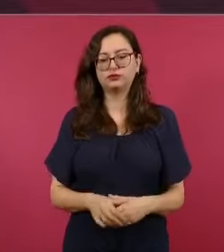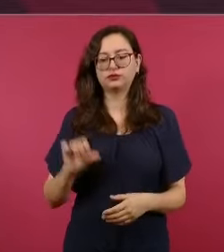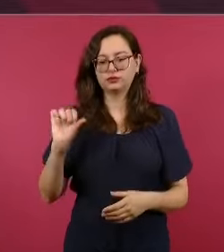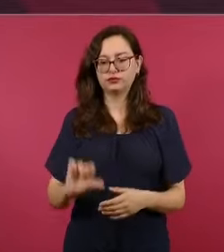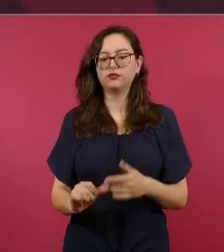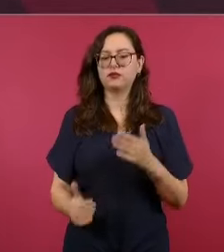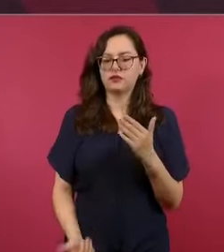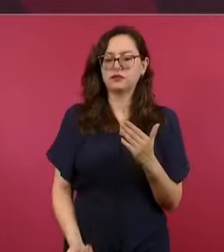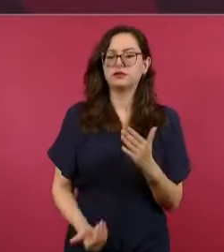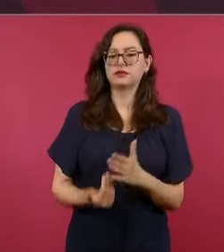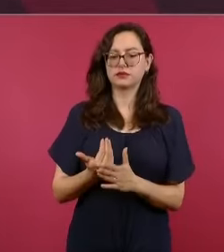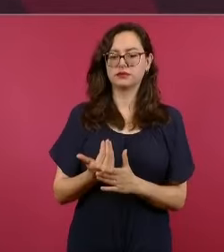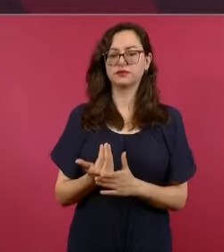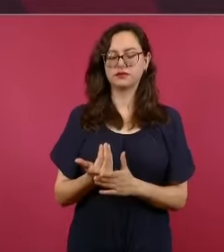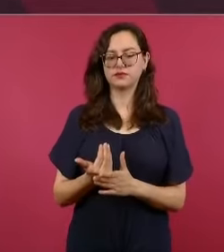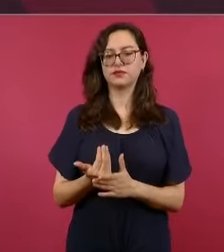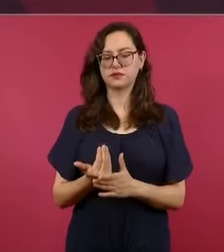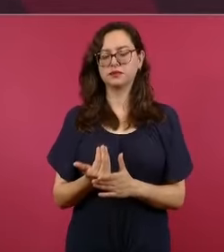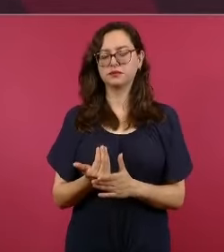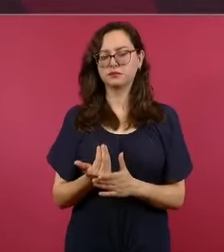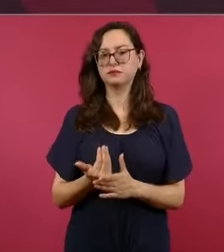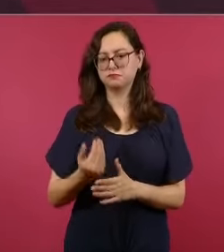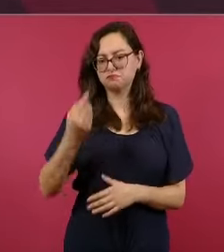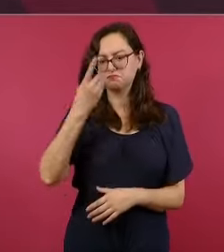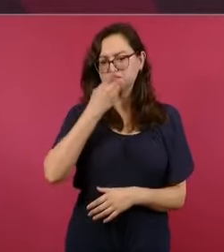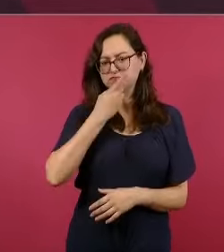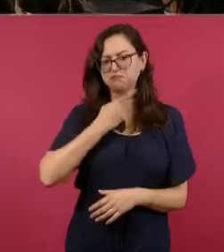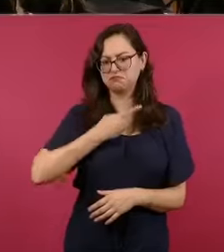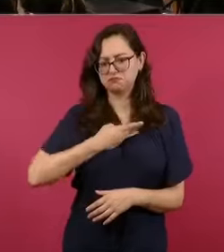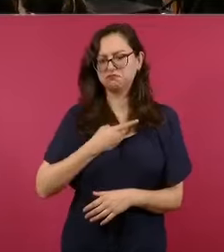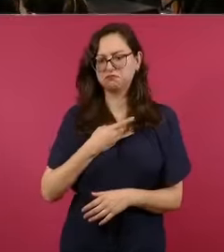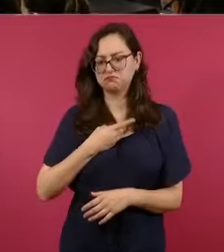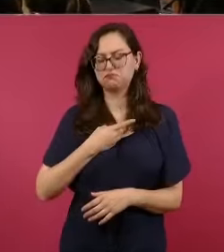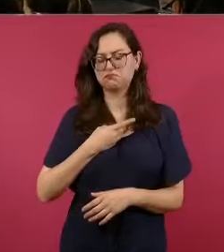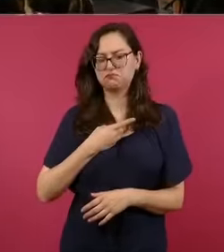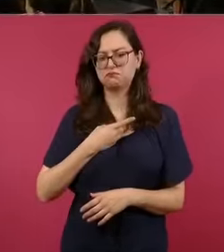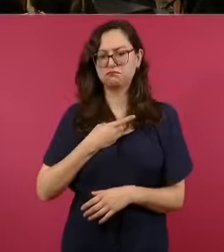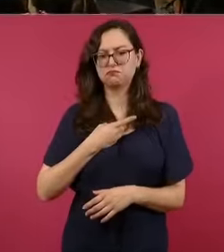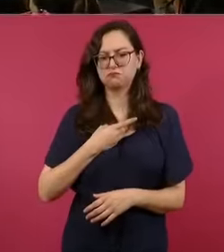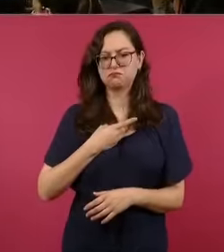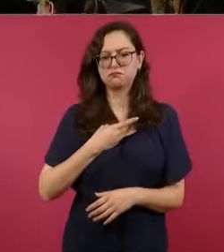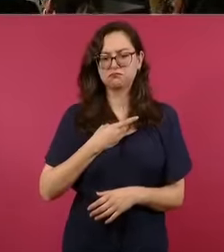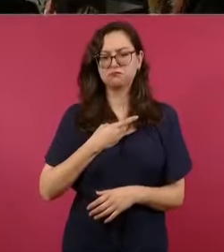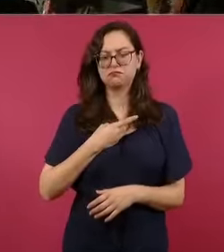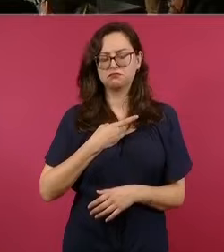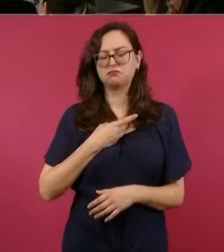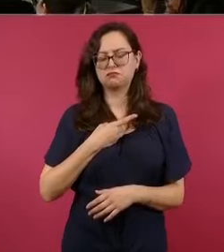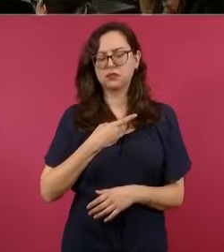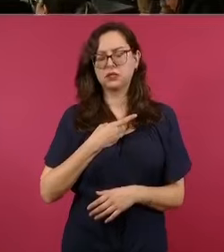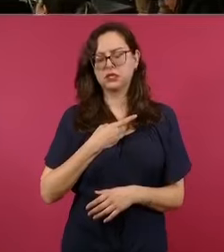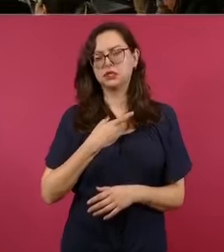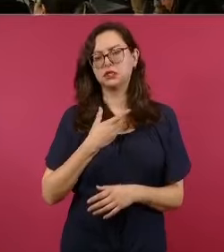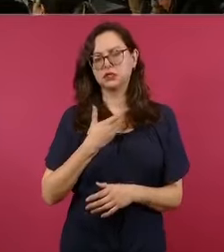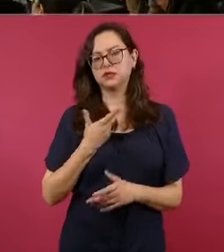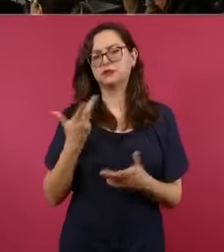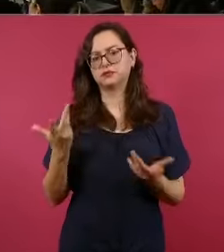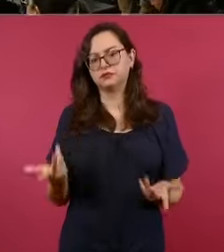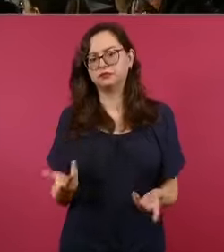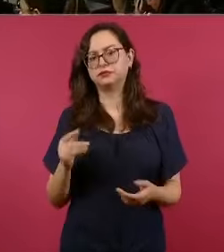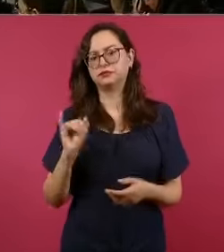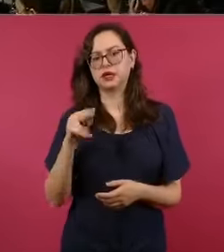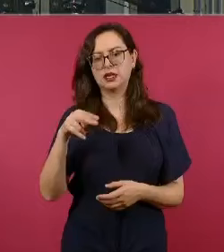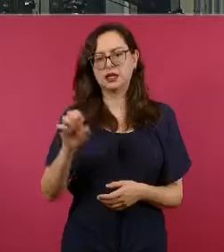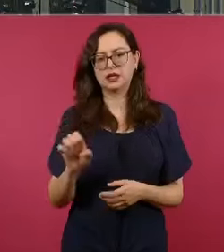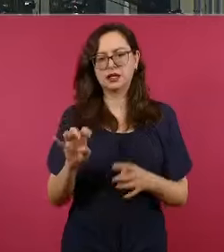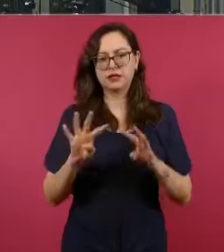la mañana sobre las preocupaciones de los consejeros de